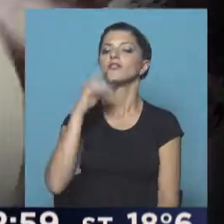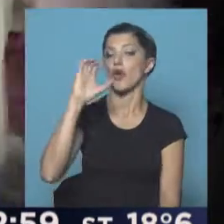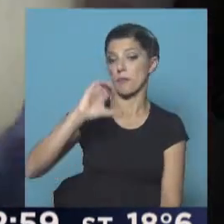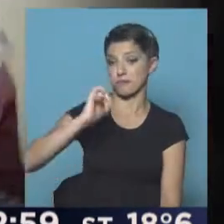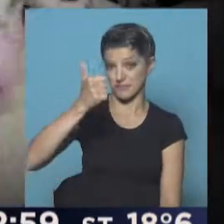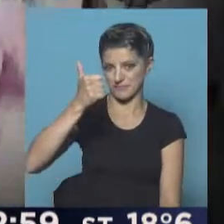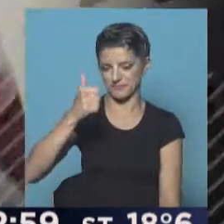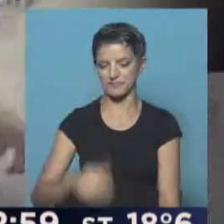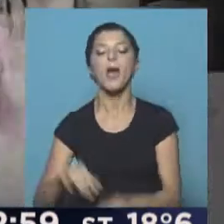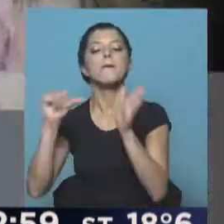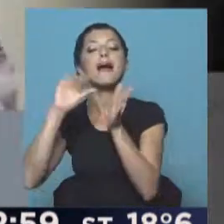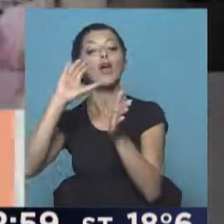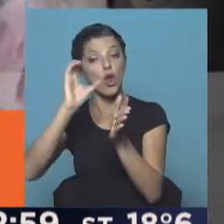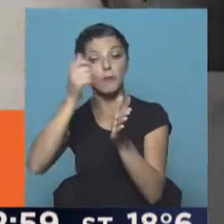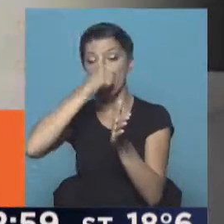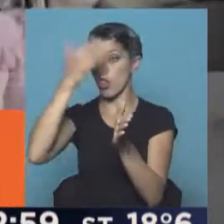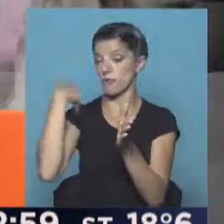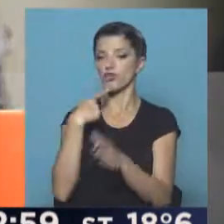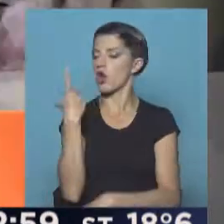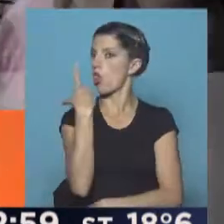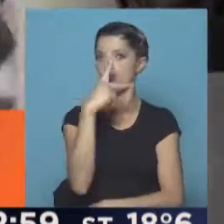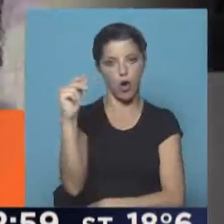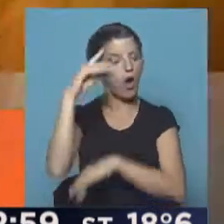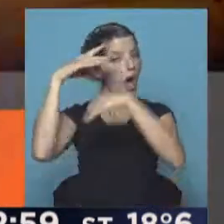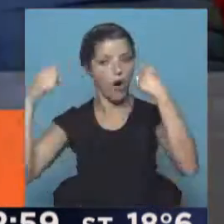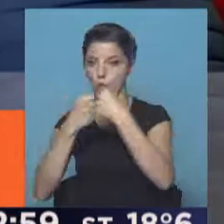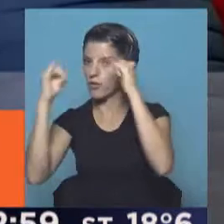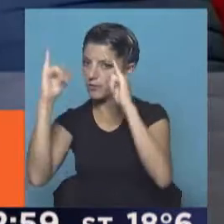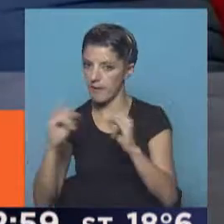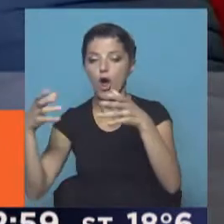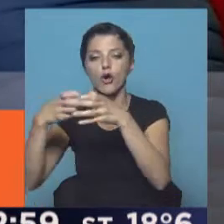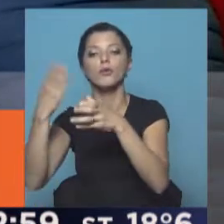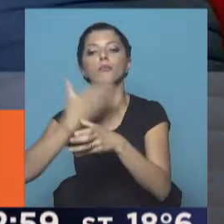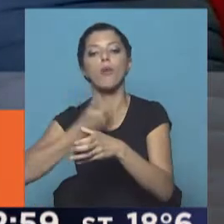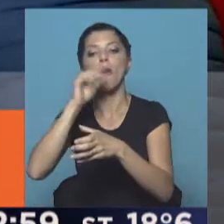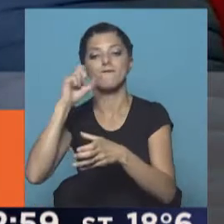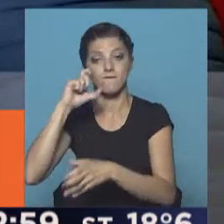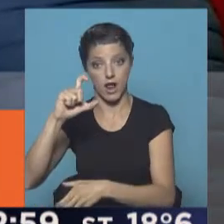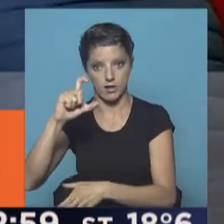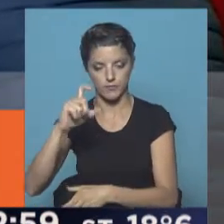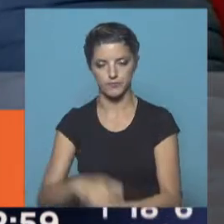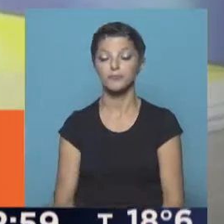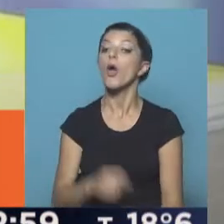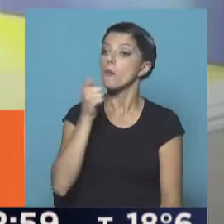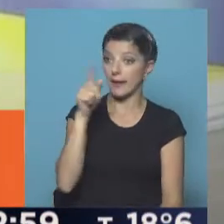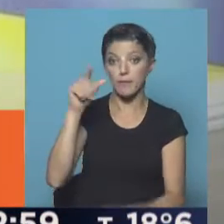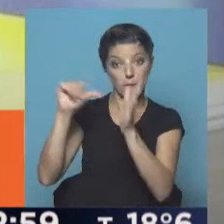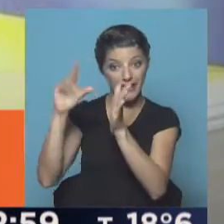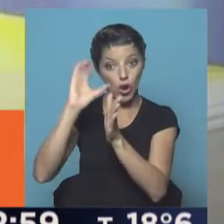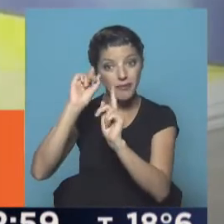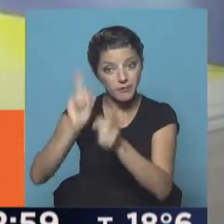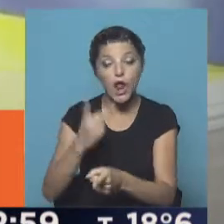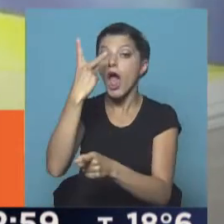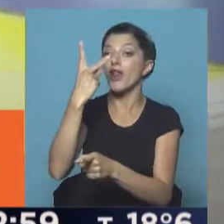Los colombianos votaron el domingo no al acuerdo de paz con las FARC. Pasó en Colombia el domingo 2 de octubre